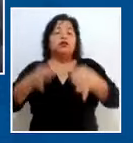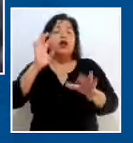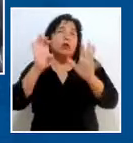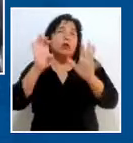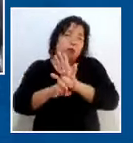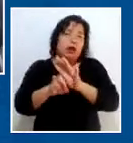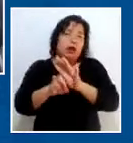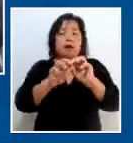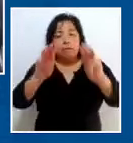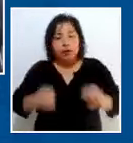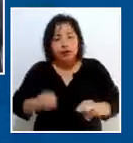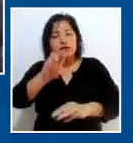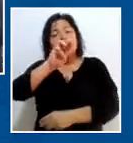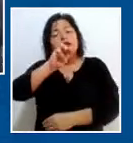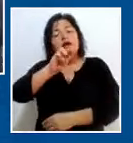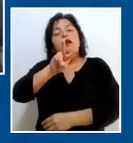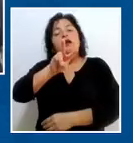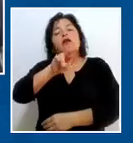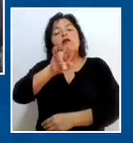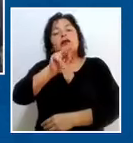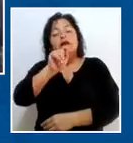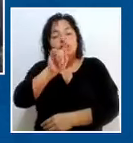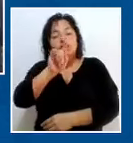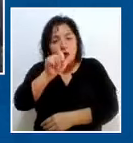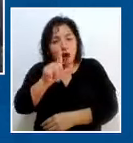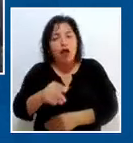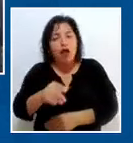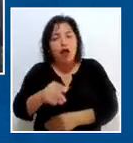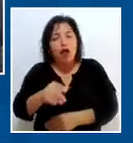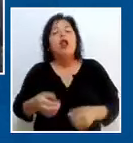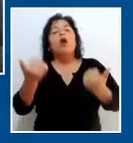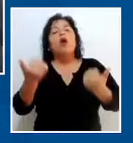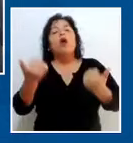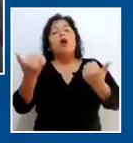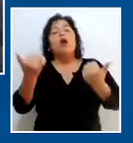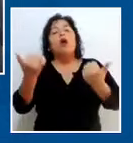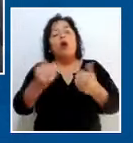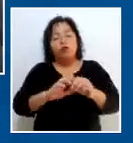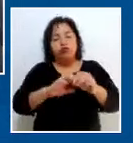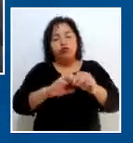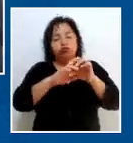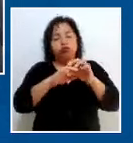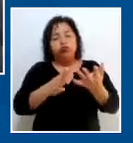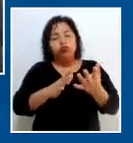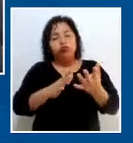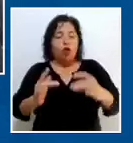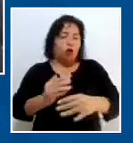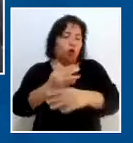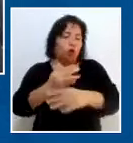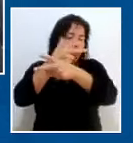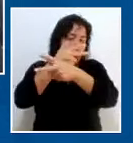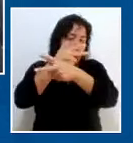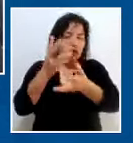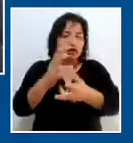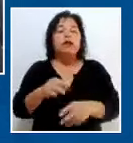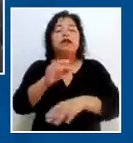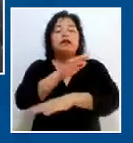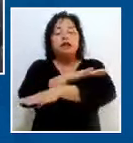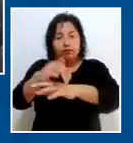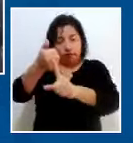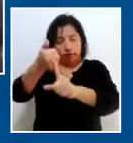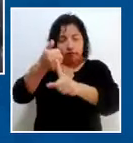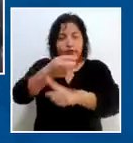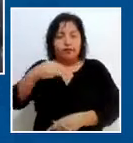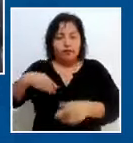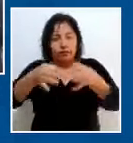virtual o su mesa de partes física, ¿no?, del Ministerio. Entonces, a esa entidad yo tengo que presentar mi